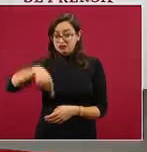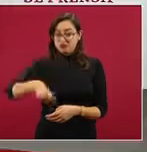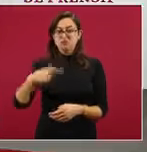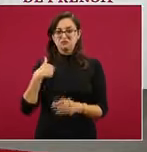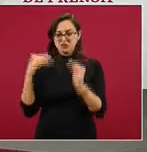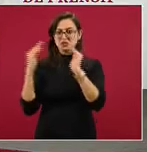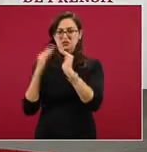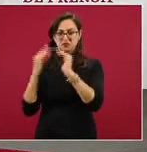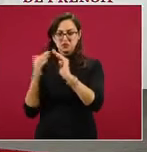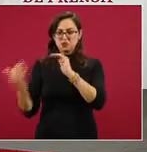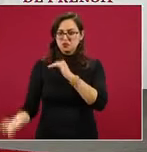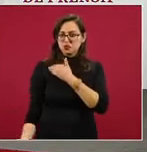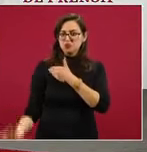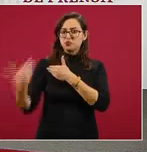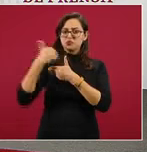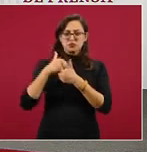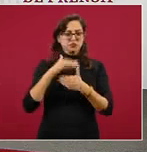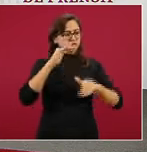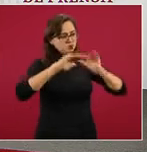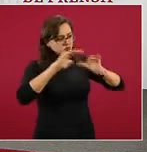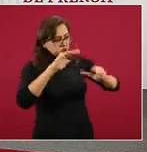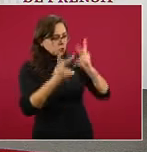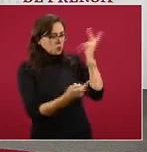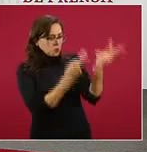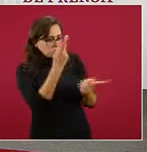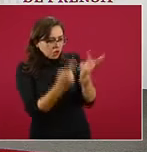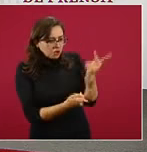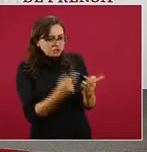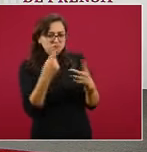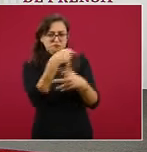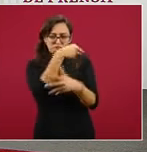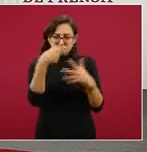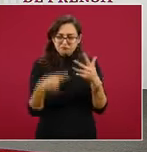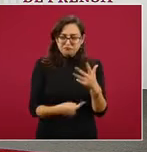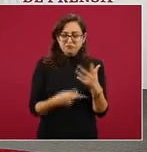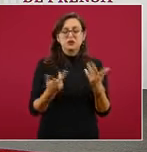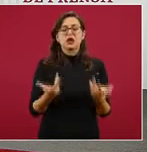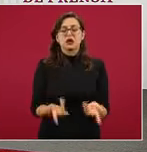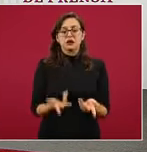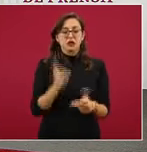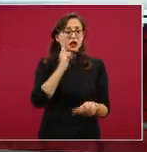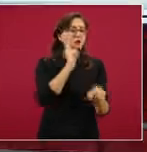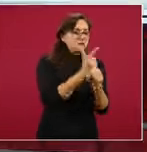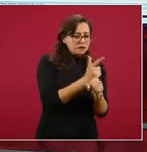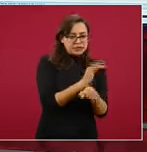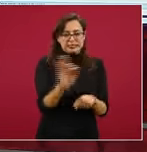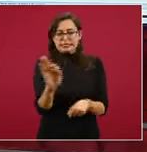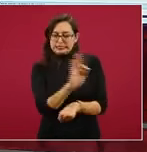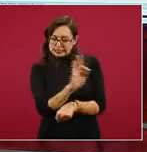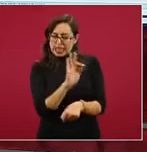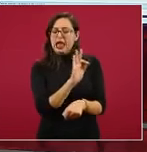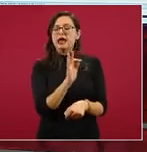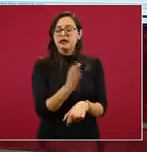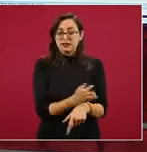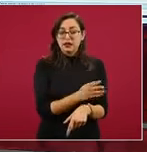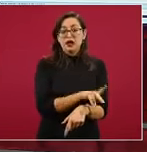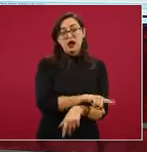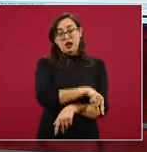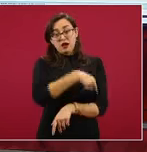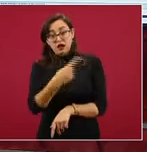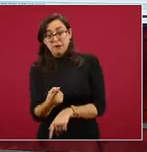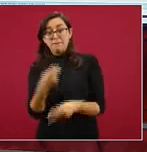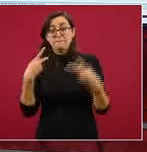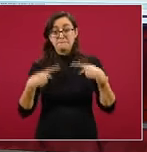casa llegan, preguntan, hacen un cuestionario breve, identifican casos sospechosos, pero también